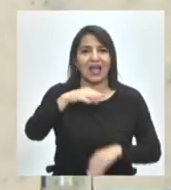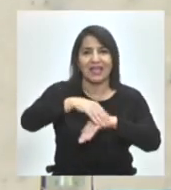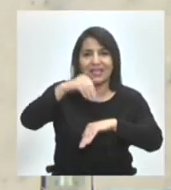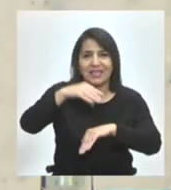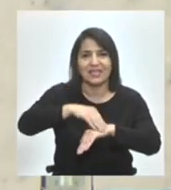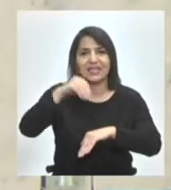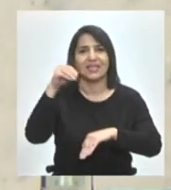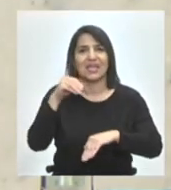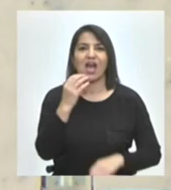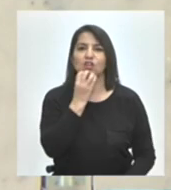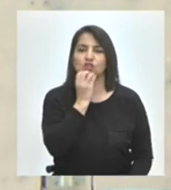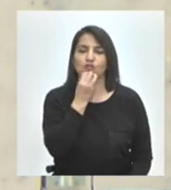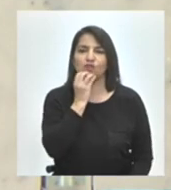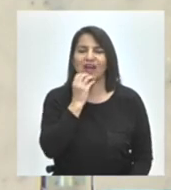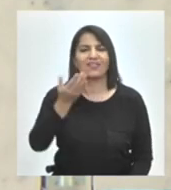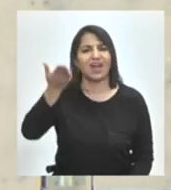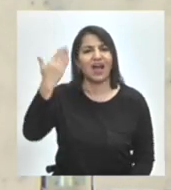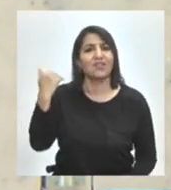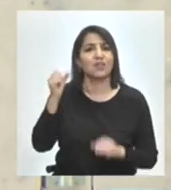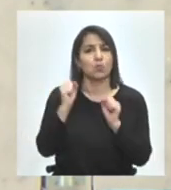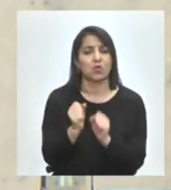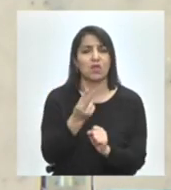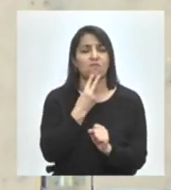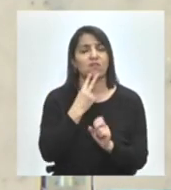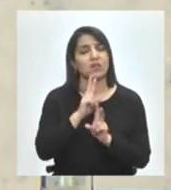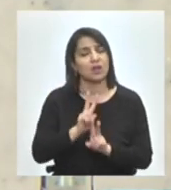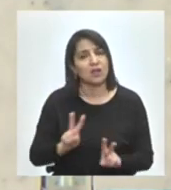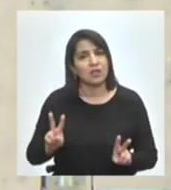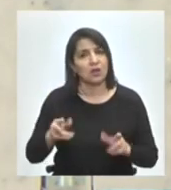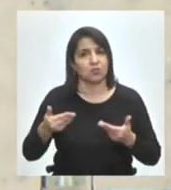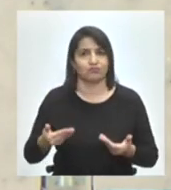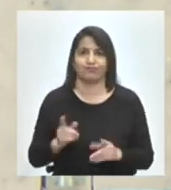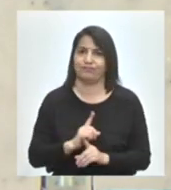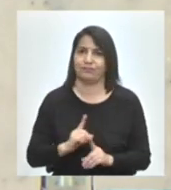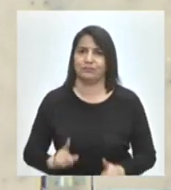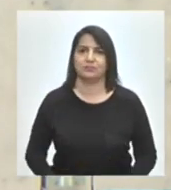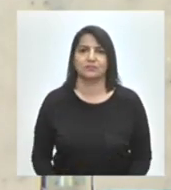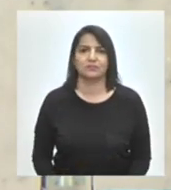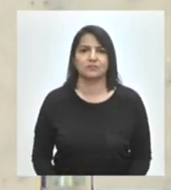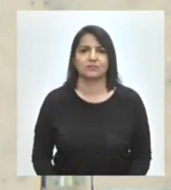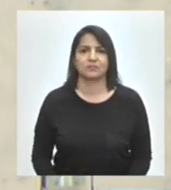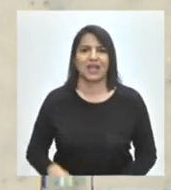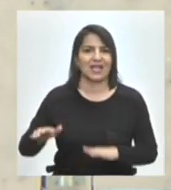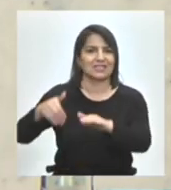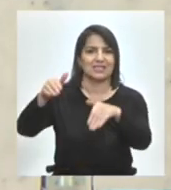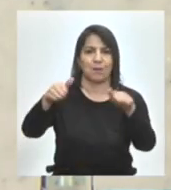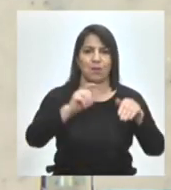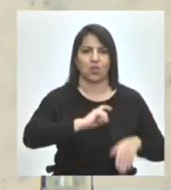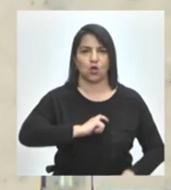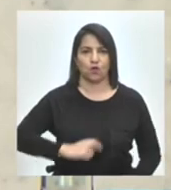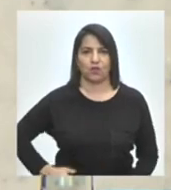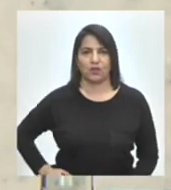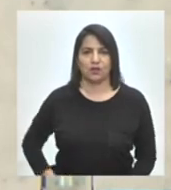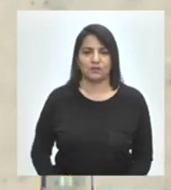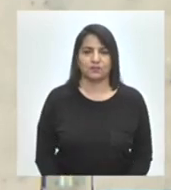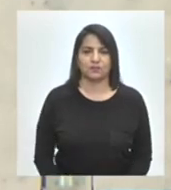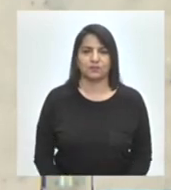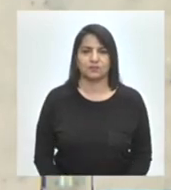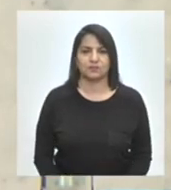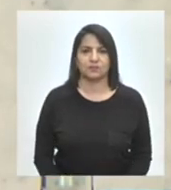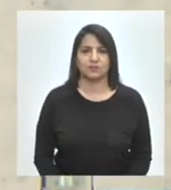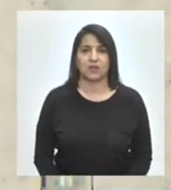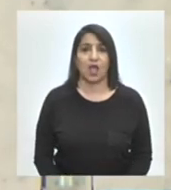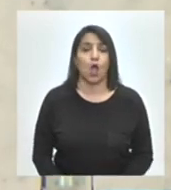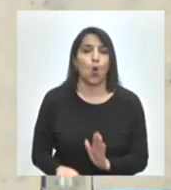Antofagasta, donde antes se podía vivir tranquilamente. Le hago un llamado al gobierno a aumentar